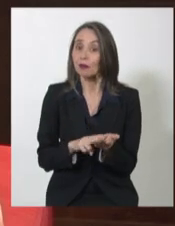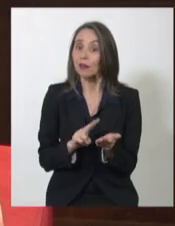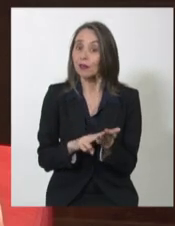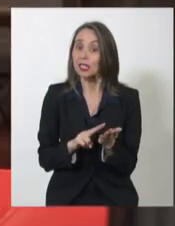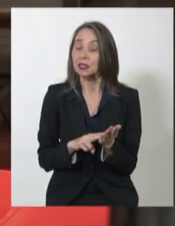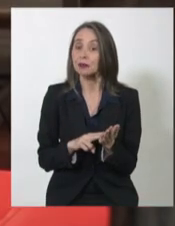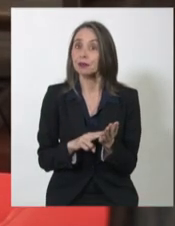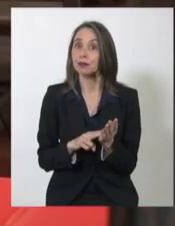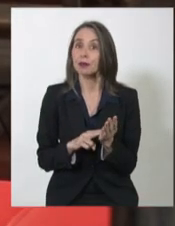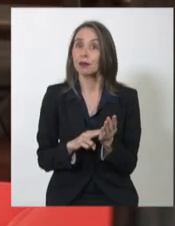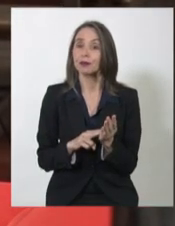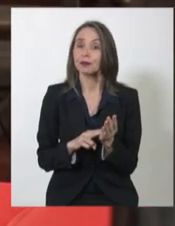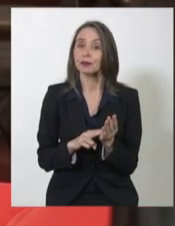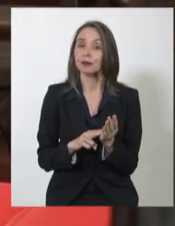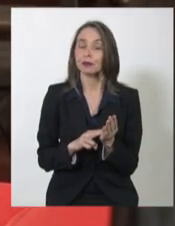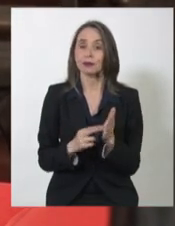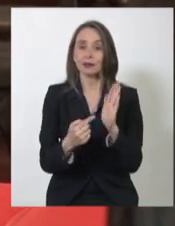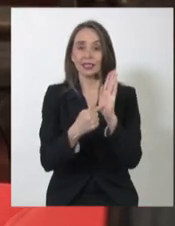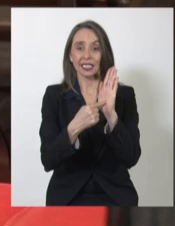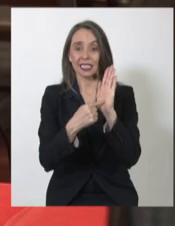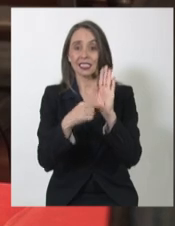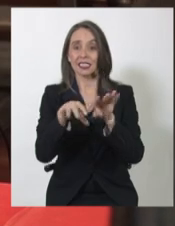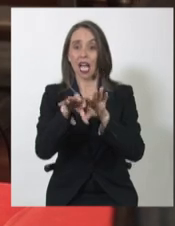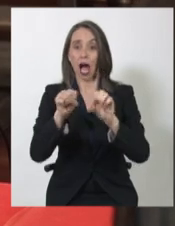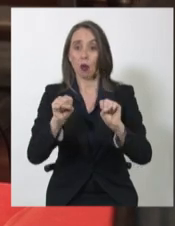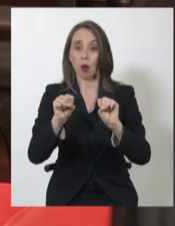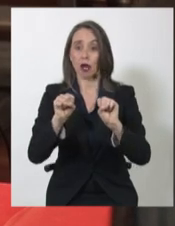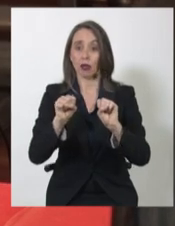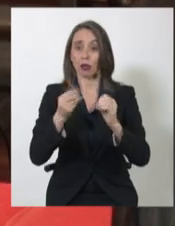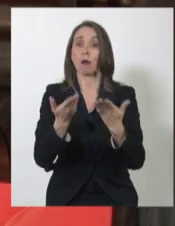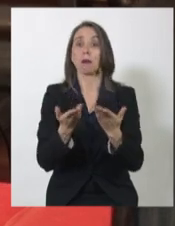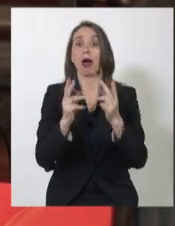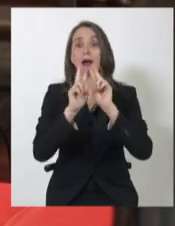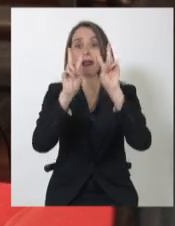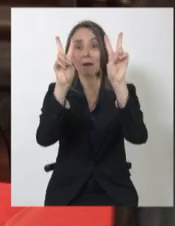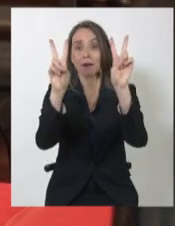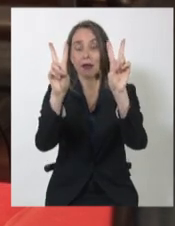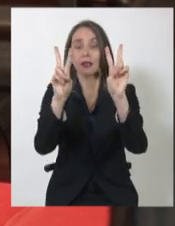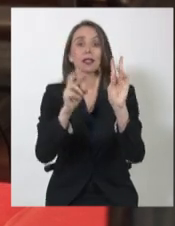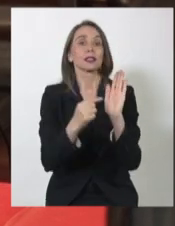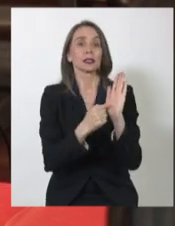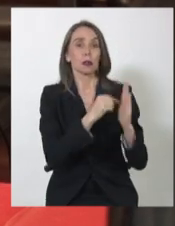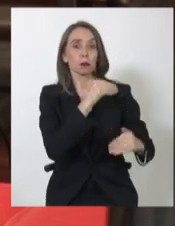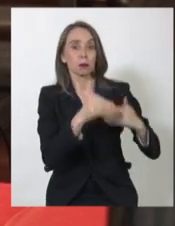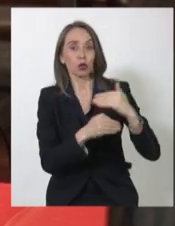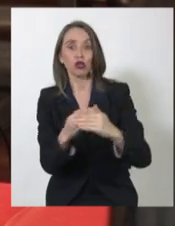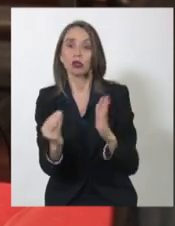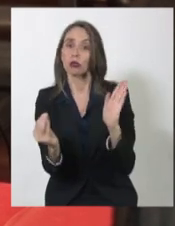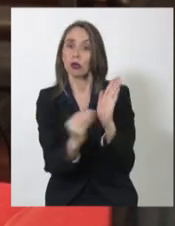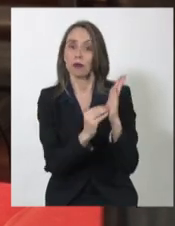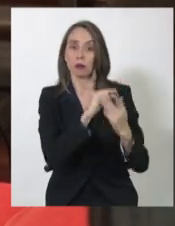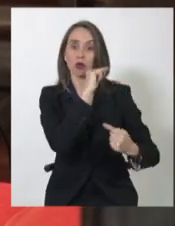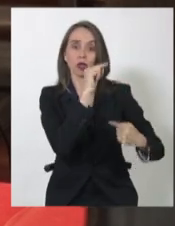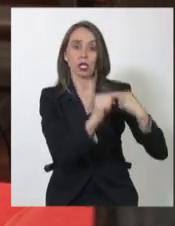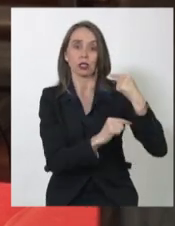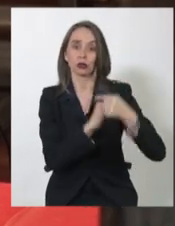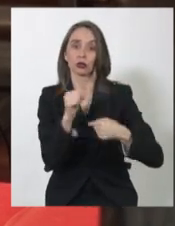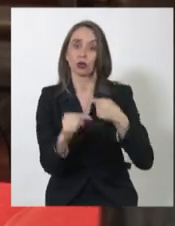que este acuerdo por la paz yo creo que es un proceso histórico